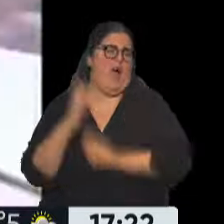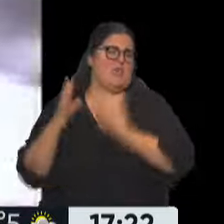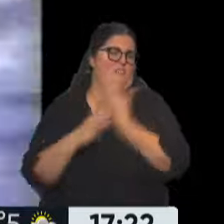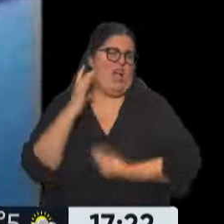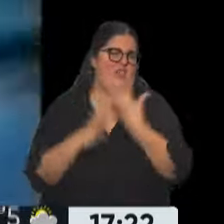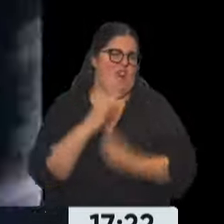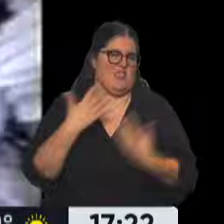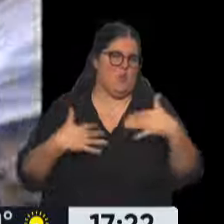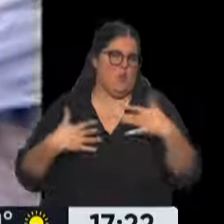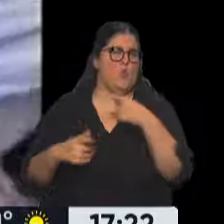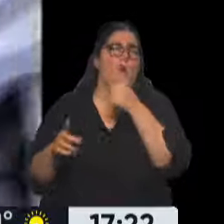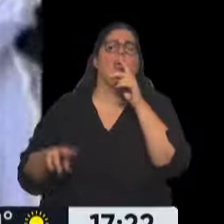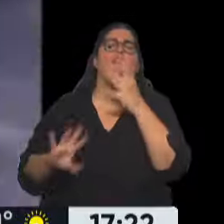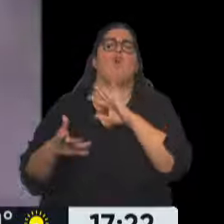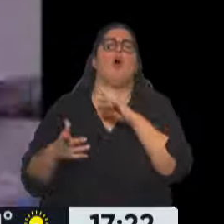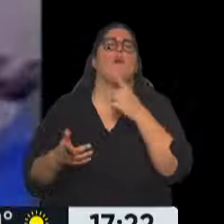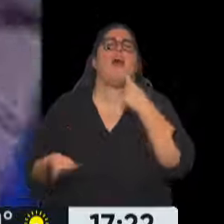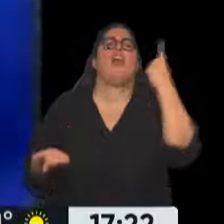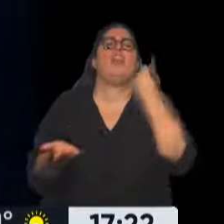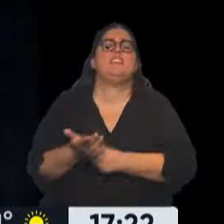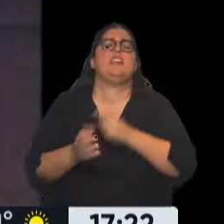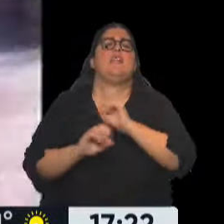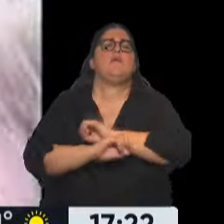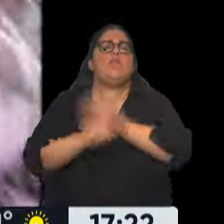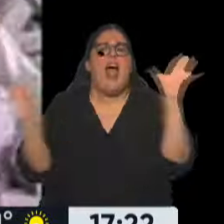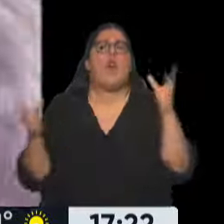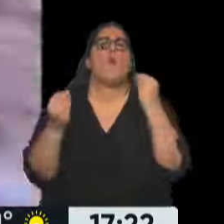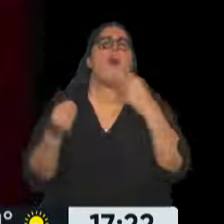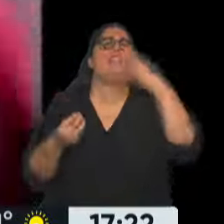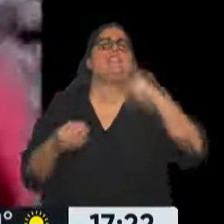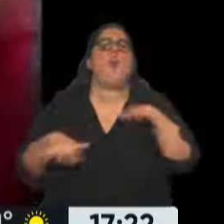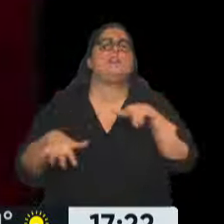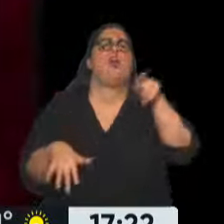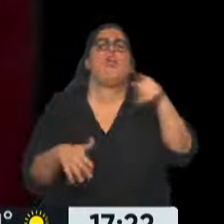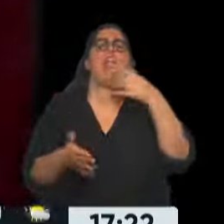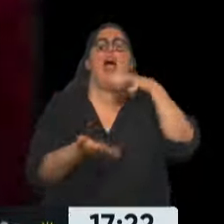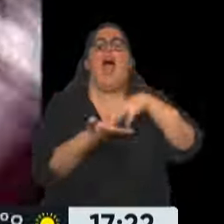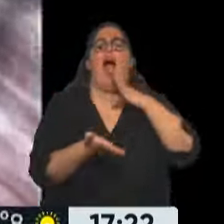la determinación de la verdad histórica sobre lo que ocurrió en la AMIA.